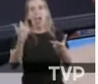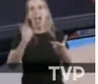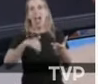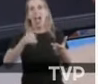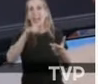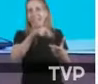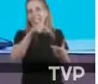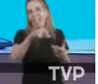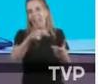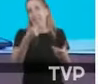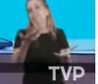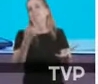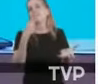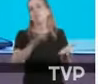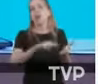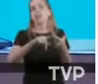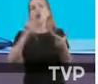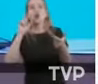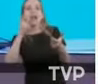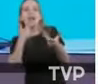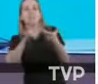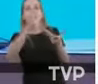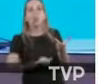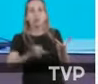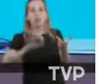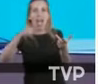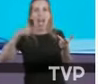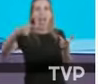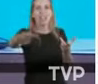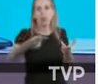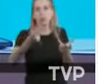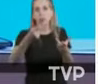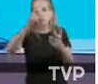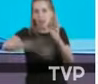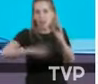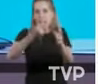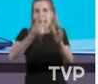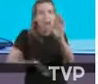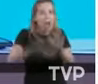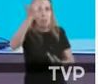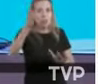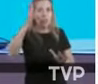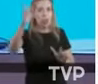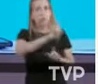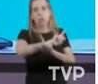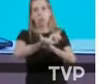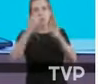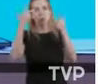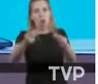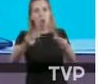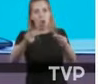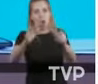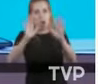tenga tarifazos en el año venidero ni en los subsiguientes. Mientras nosotros estemos gobernando, las tarifas tendrán